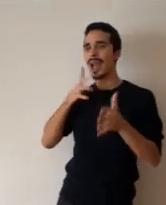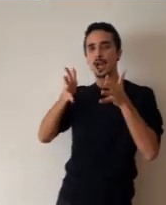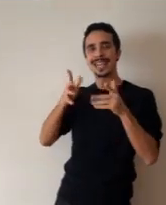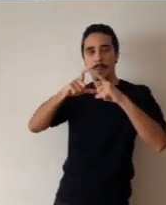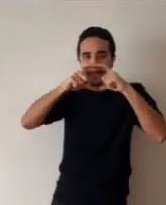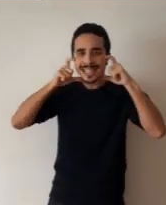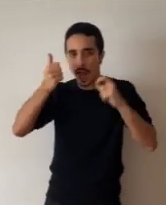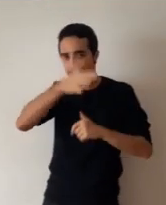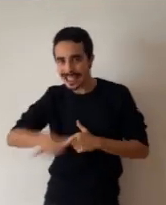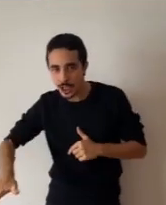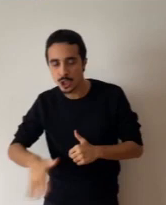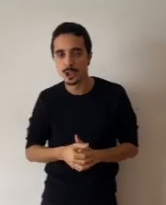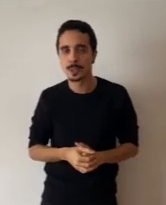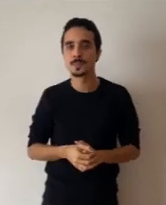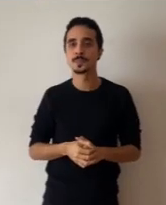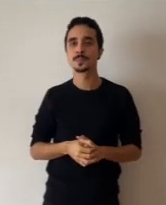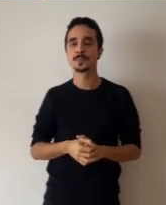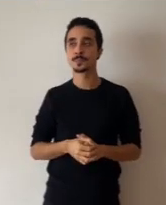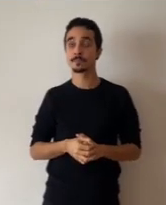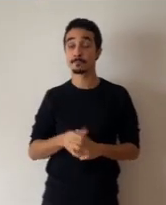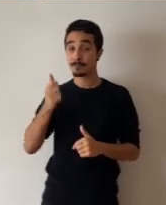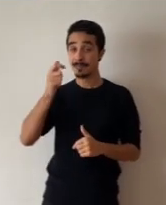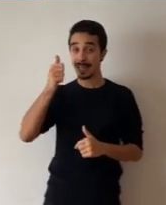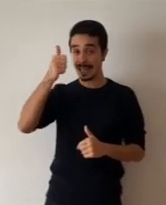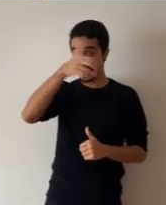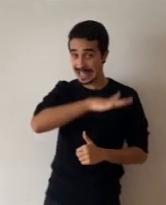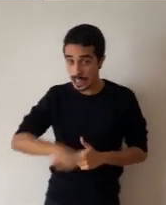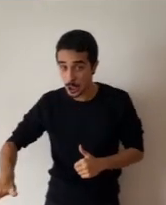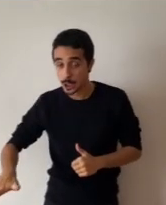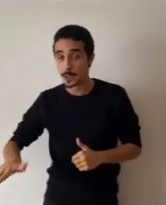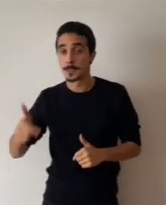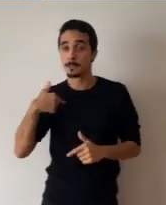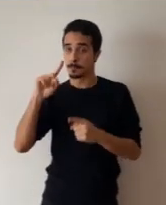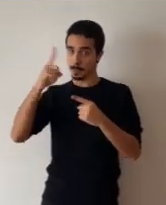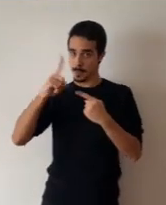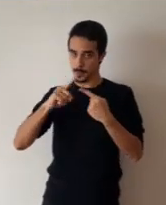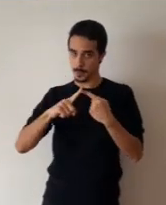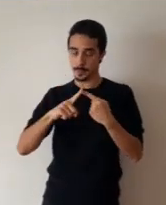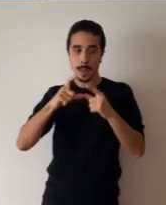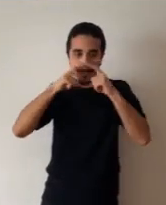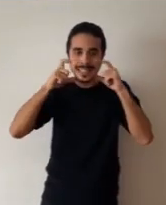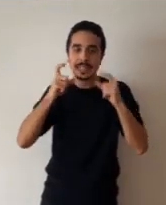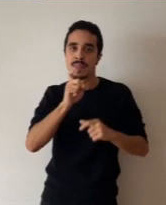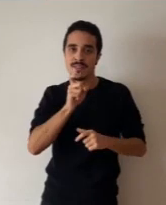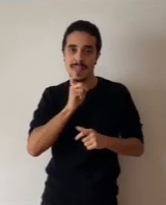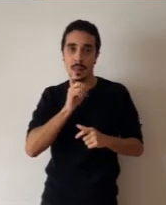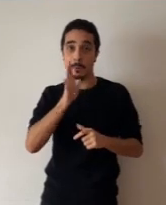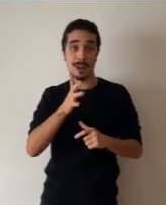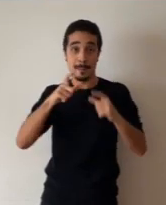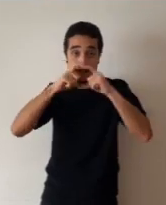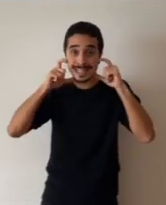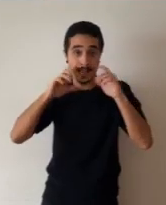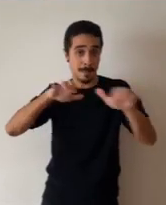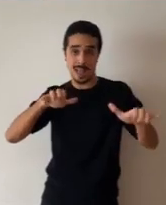¿Recomiendas poner mascarillas a los niños? Bueno, a ver, los niños, primero, yo creo que es difícil poner mascarillas